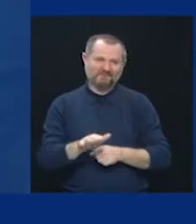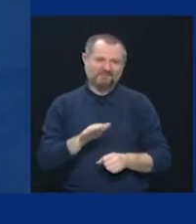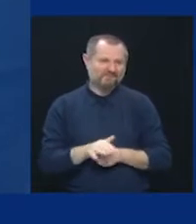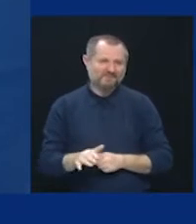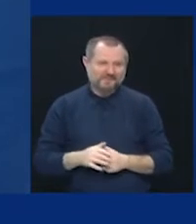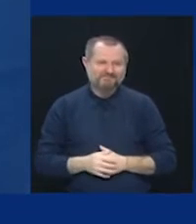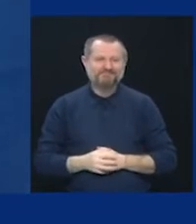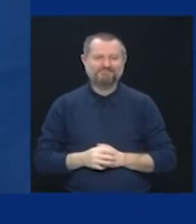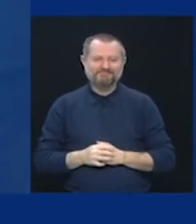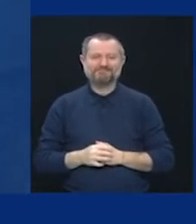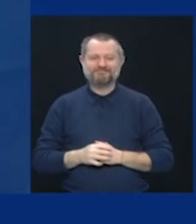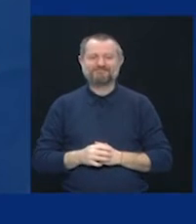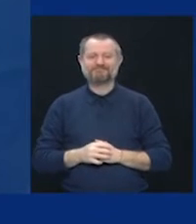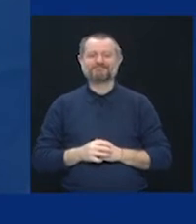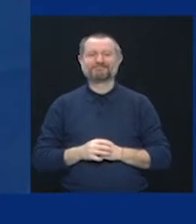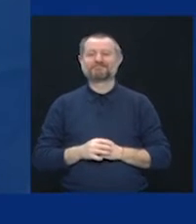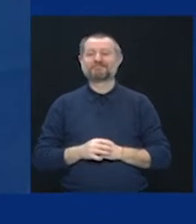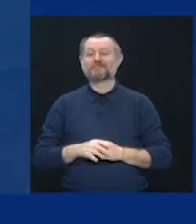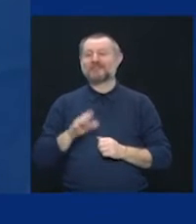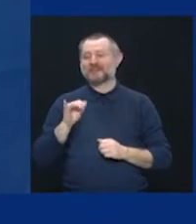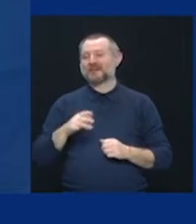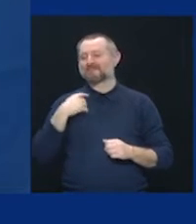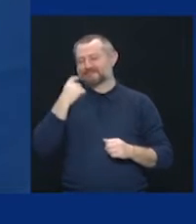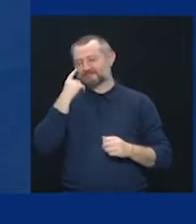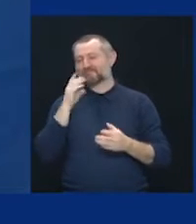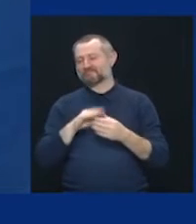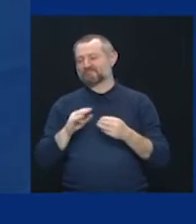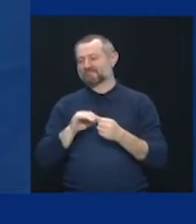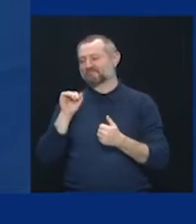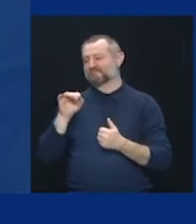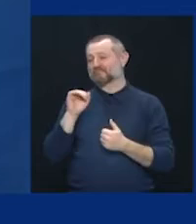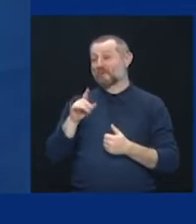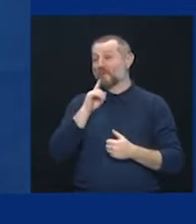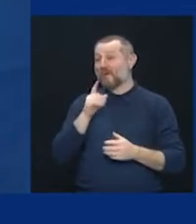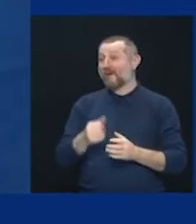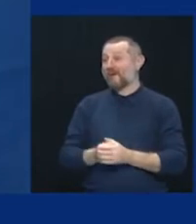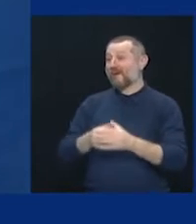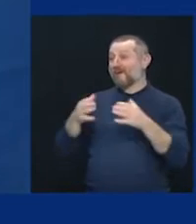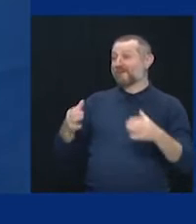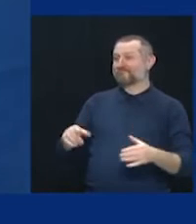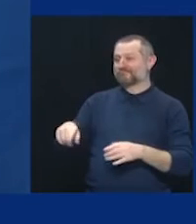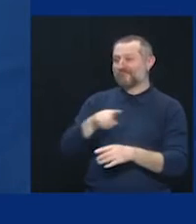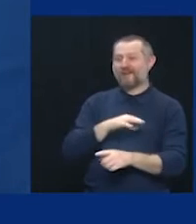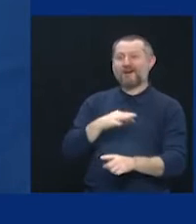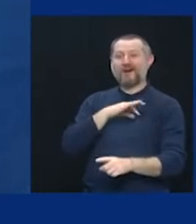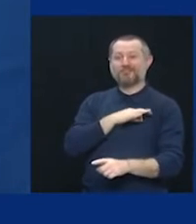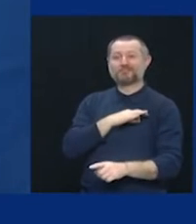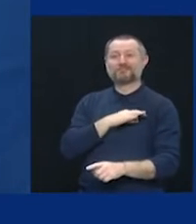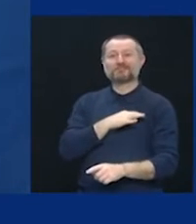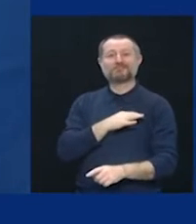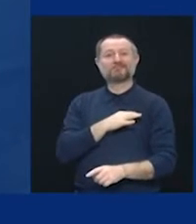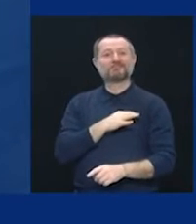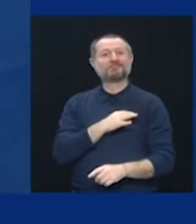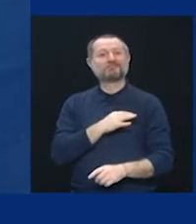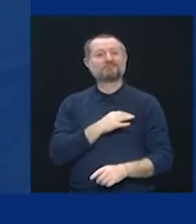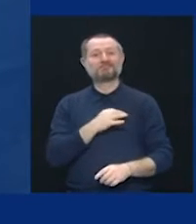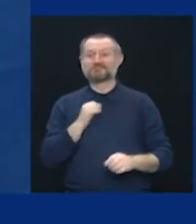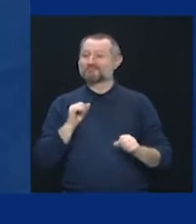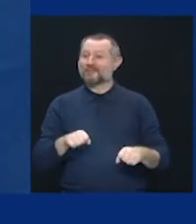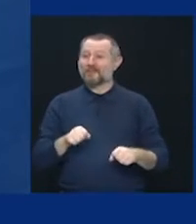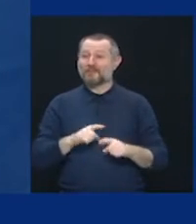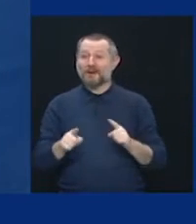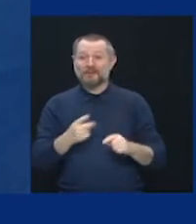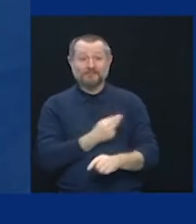nunca aumentó la oferta por lo que ahora en el estado de nueva york tenemos 10 millones de personas elegibles y 300.000 dosis por semana